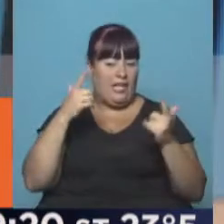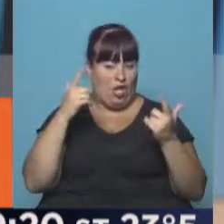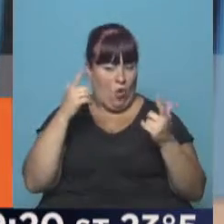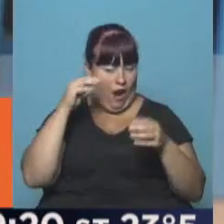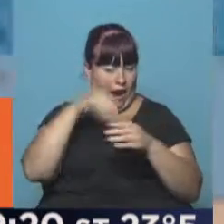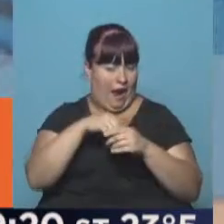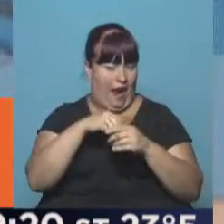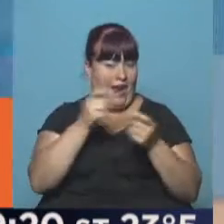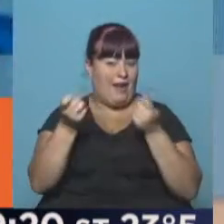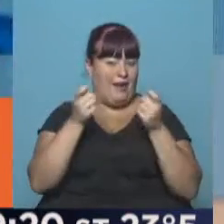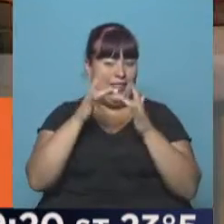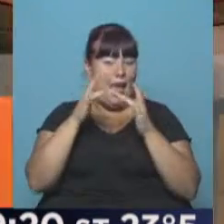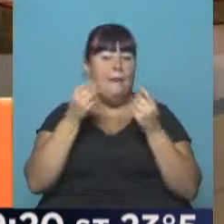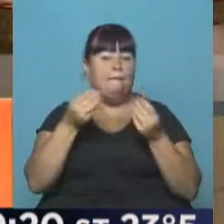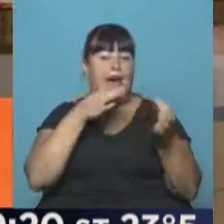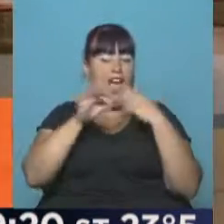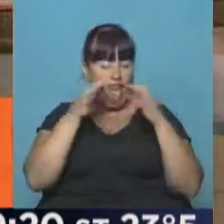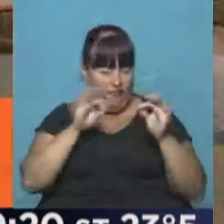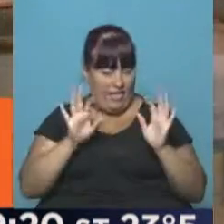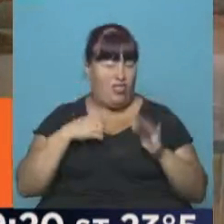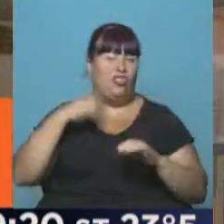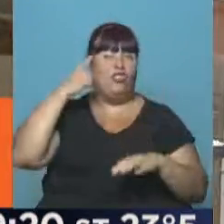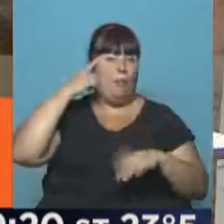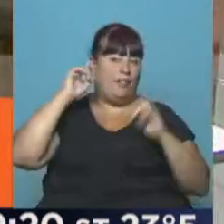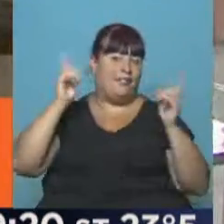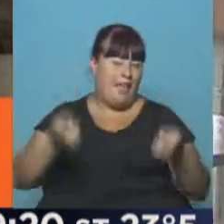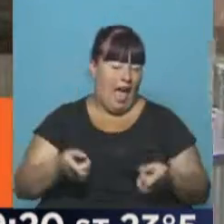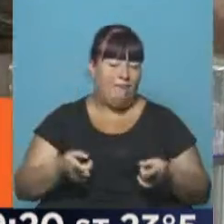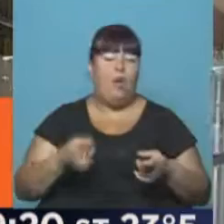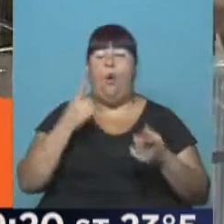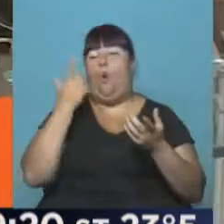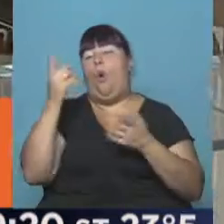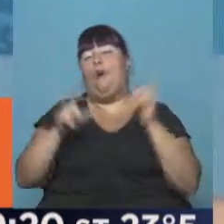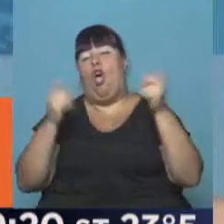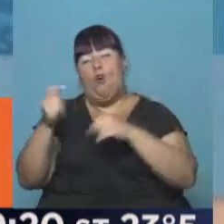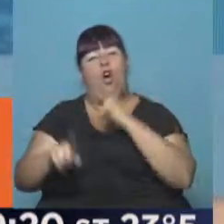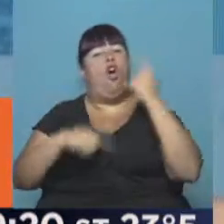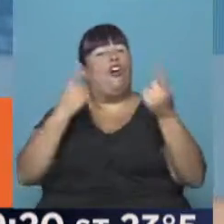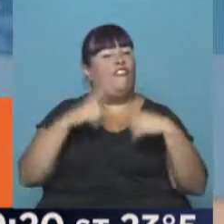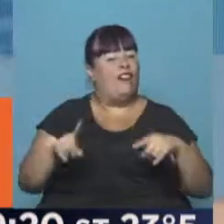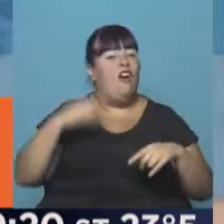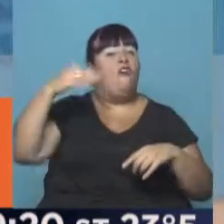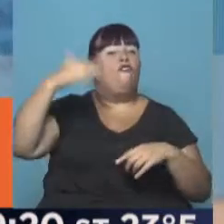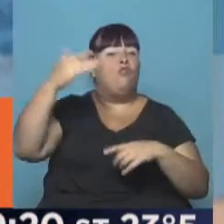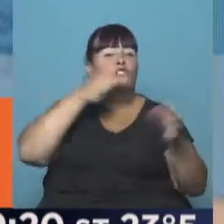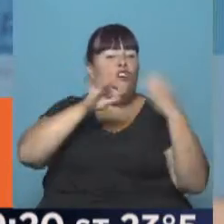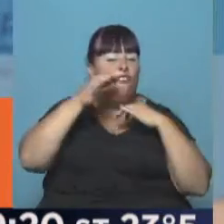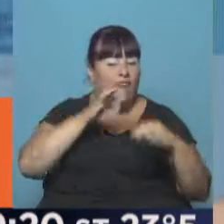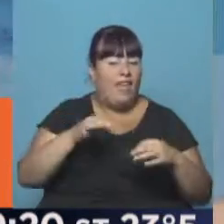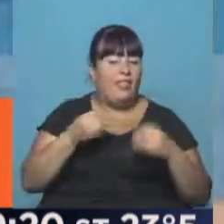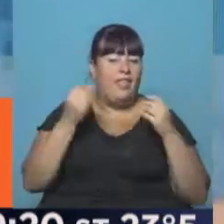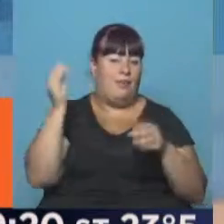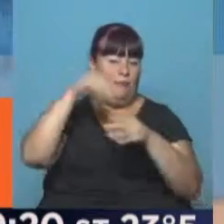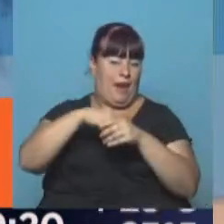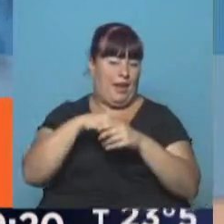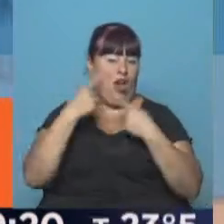metidos dentro de la web para ser vendidos yo me imagino que también una cosa son los compradores y otra cosa son los futuros vendedores que van a estar